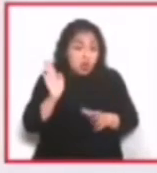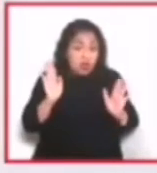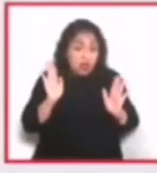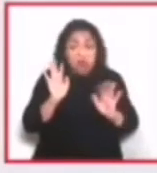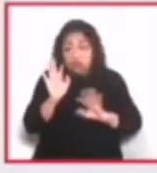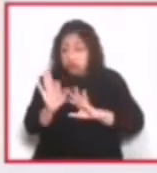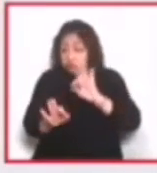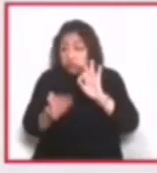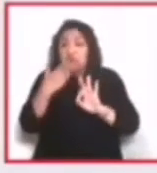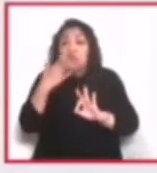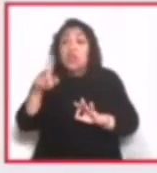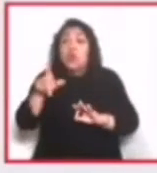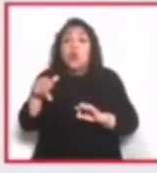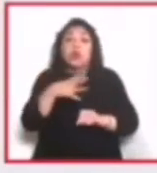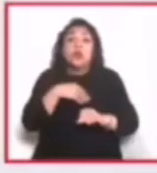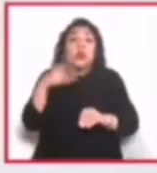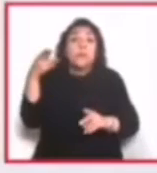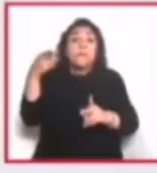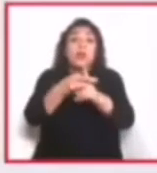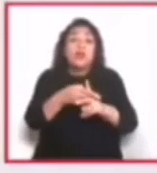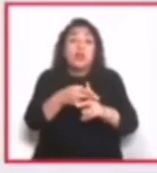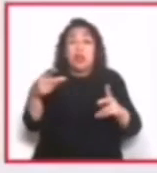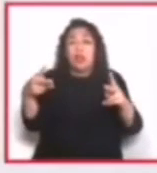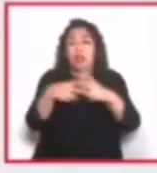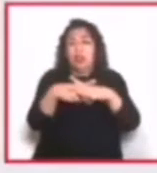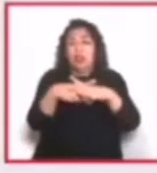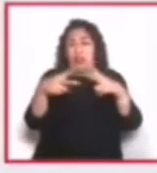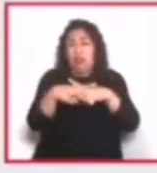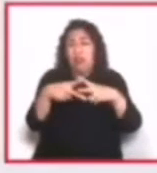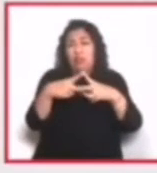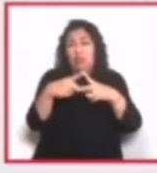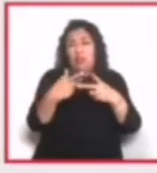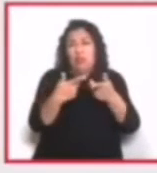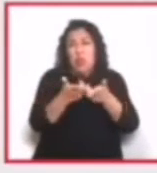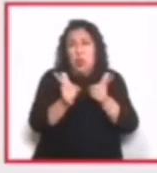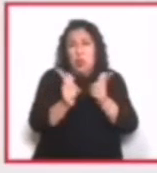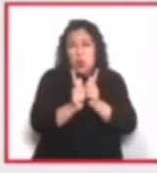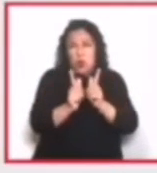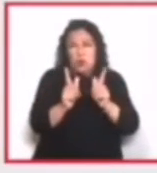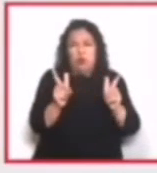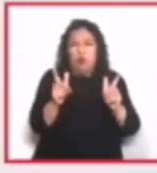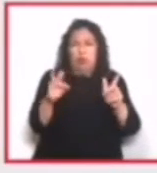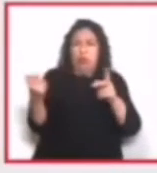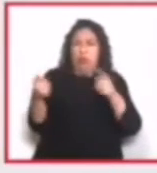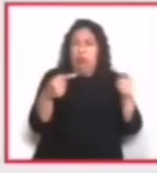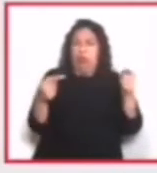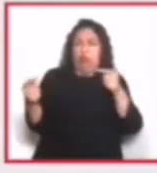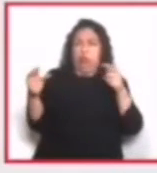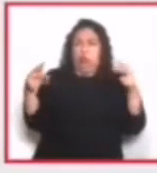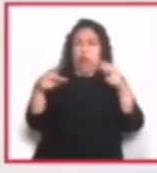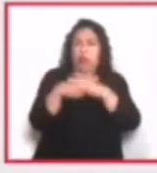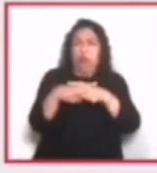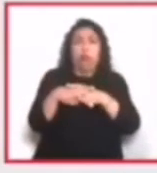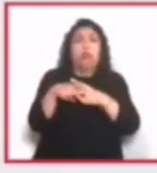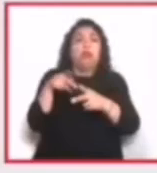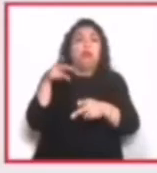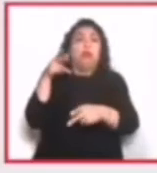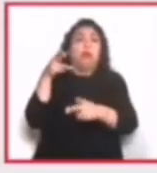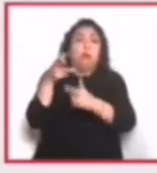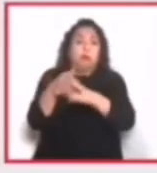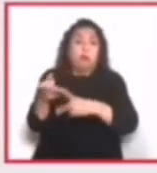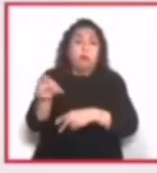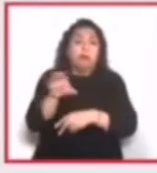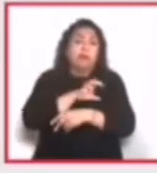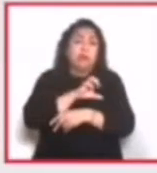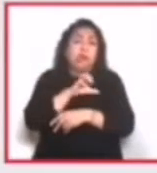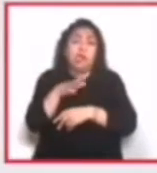Le mataron un hijo en una disputa territorial pandilleril, pero ella tenía un gran afecto por su hijo y parece que fue